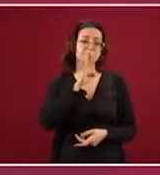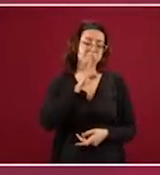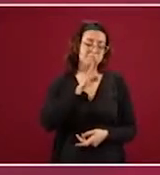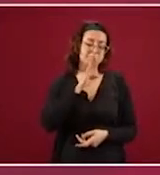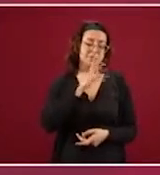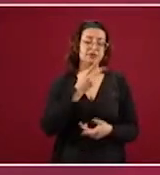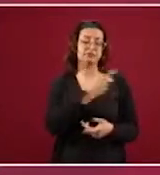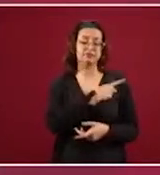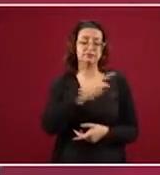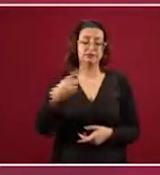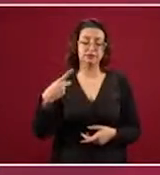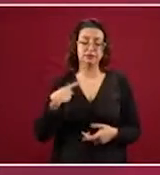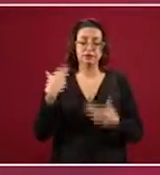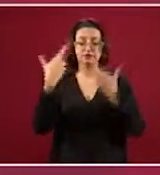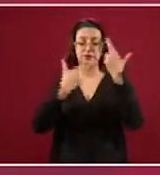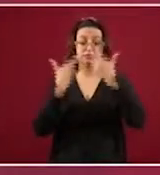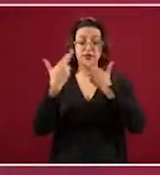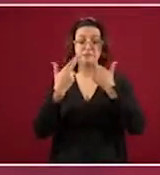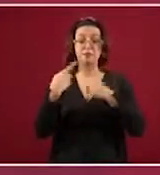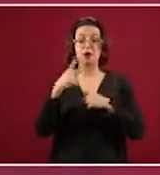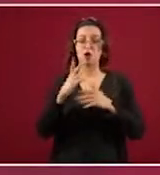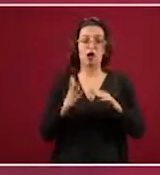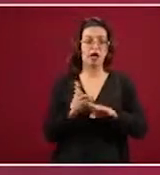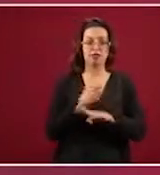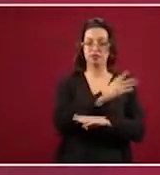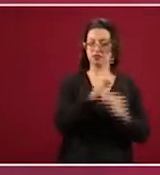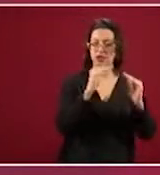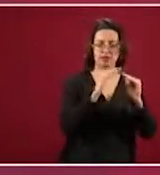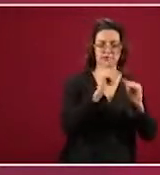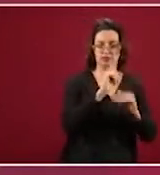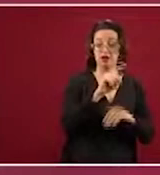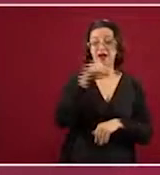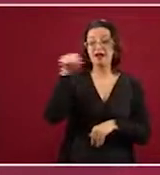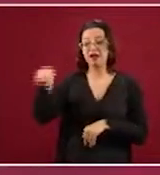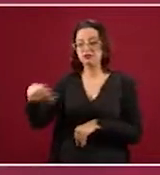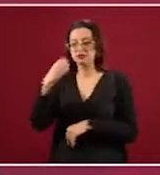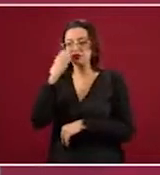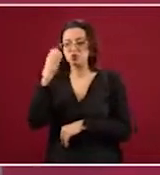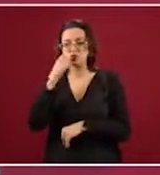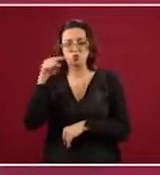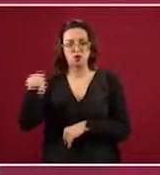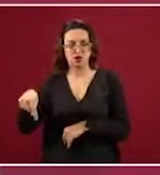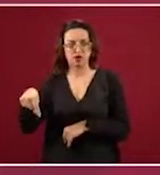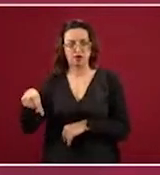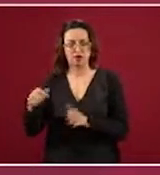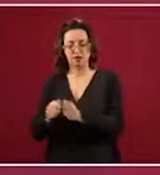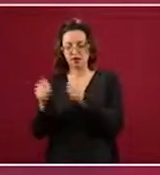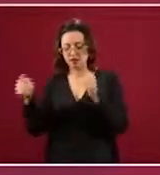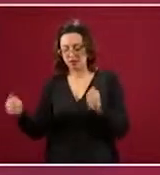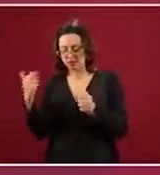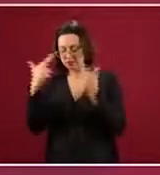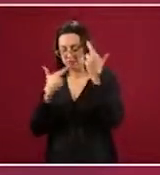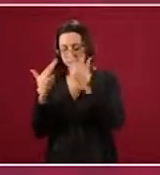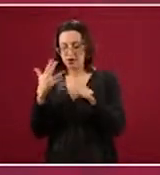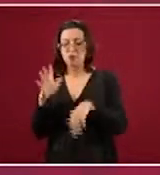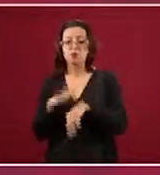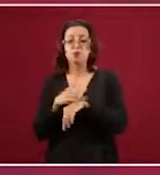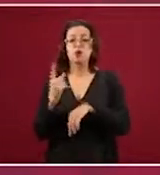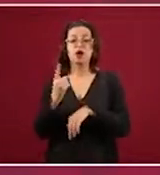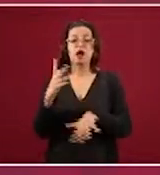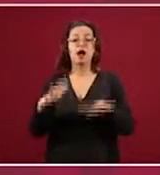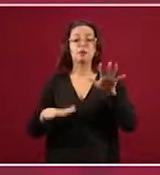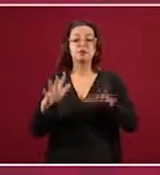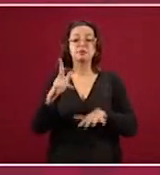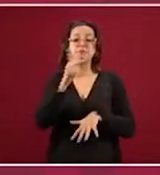y madres de familia en la escuela, porque hay quien dice: yo puedo hacer la revisión de la mochila de mi